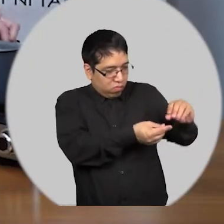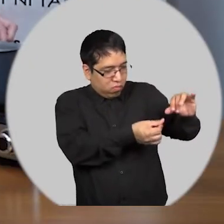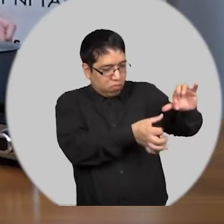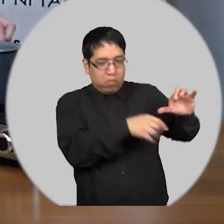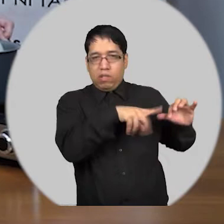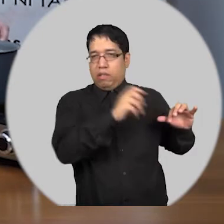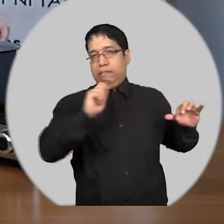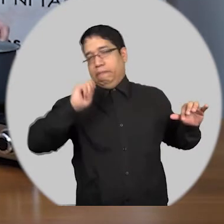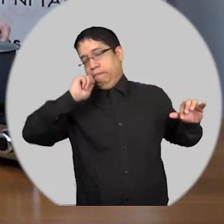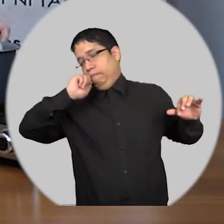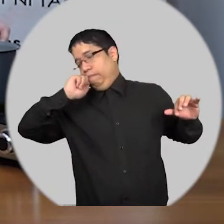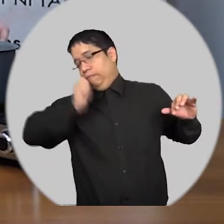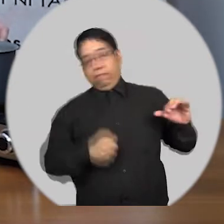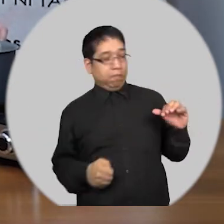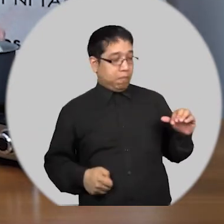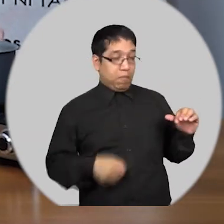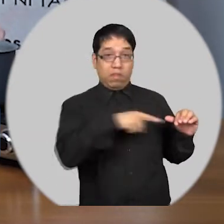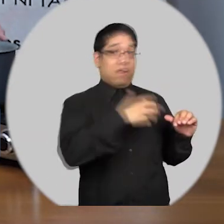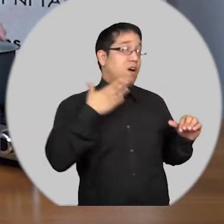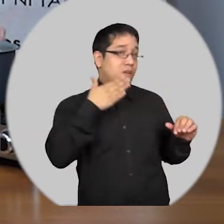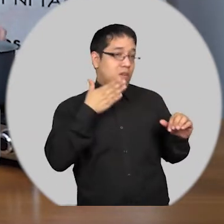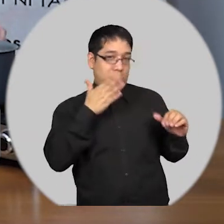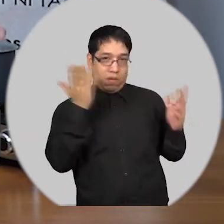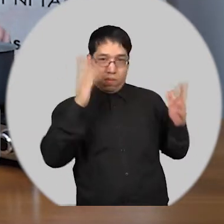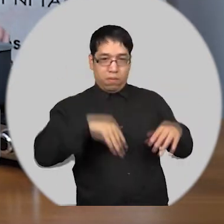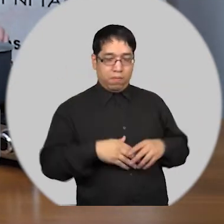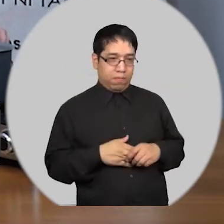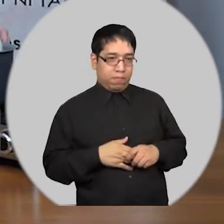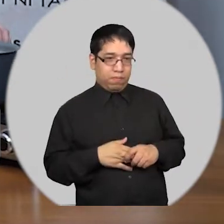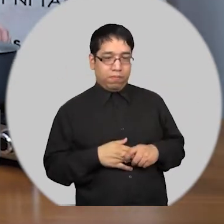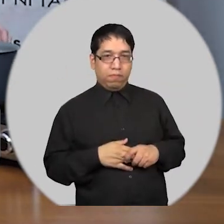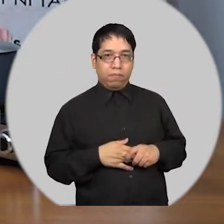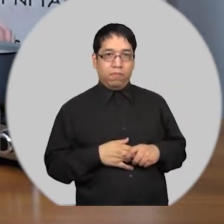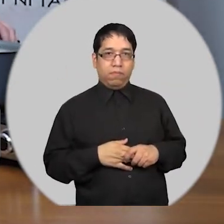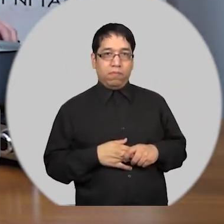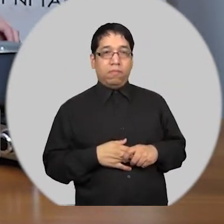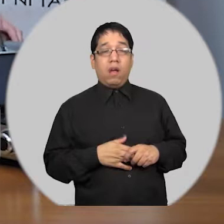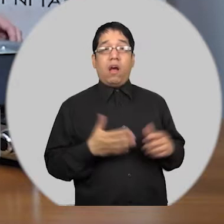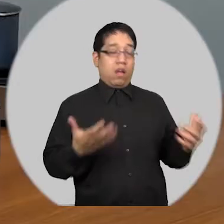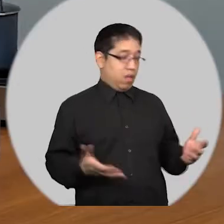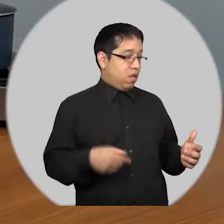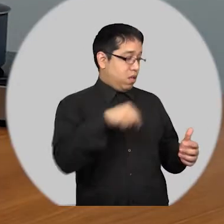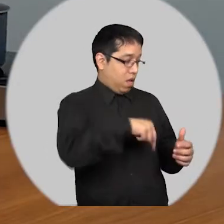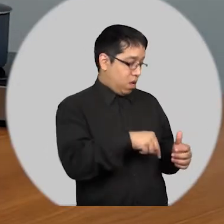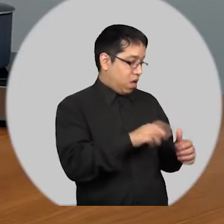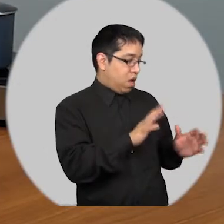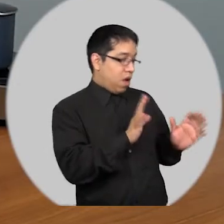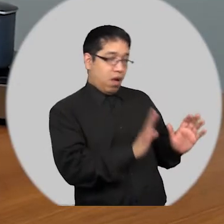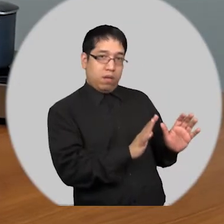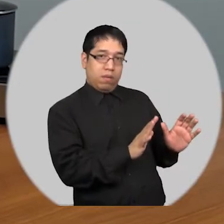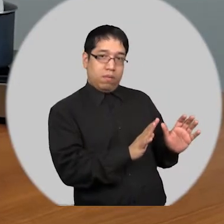Y es súper rica. Y es sin azúcar, que es lo importante. Ahora nos tenemos que cuidar un poquitito